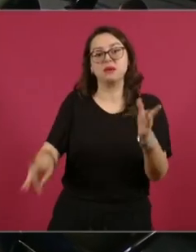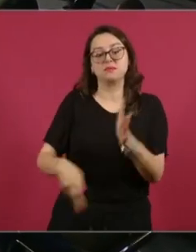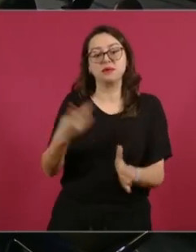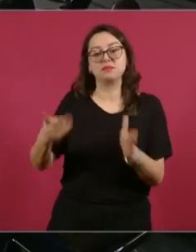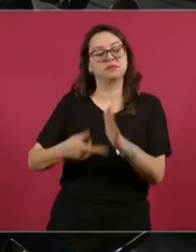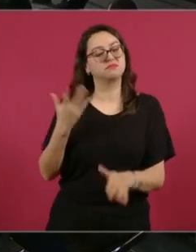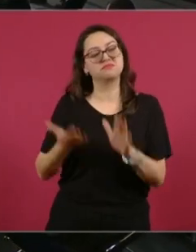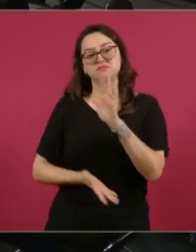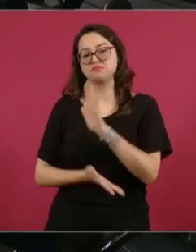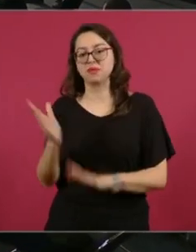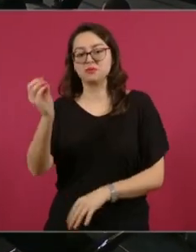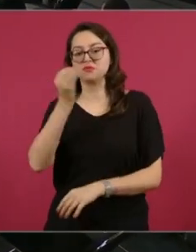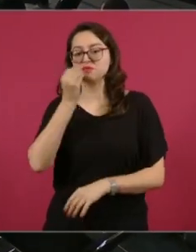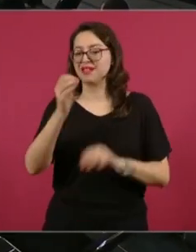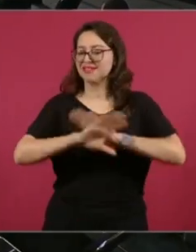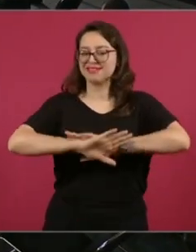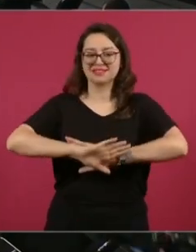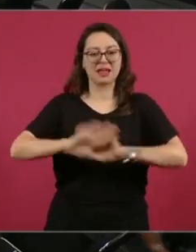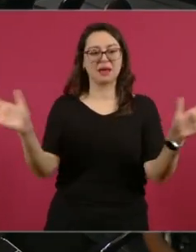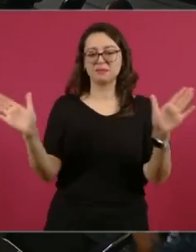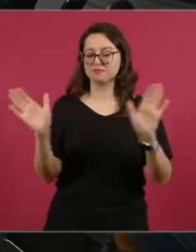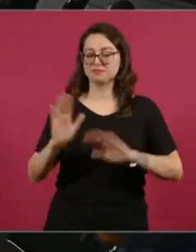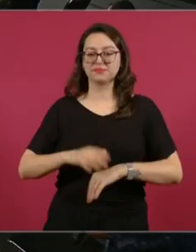Ya, vámonos a desayunar. Ya, ya.